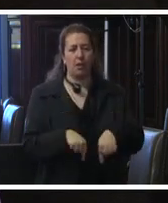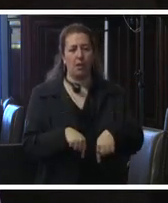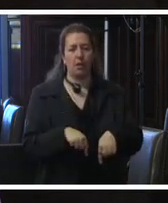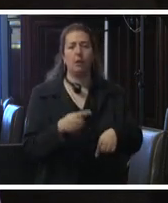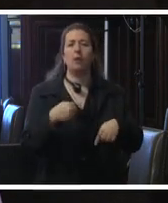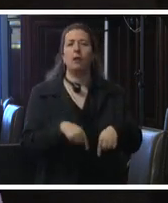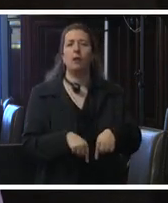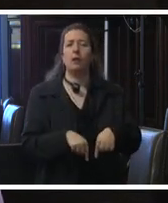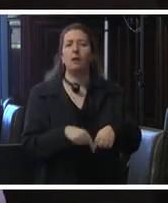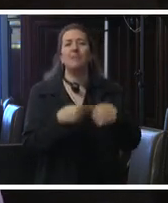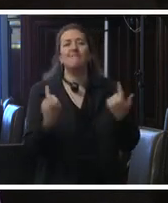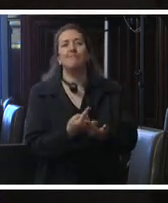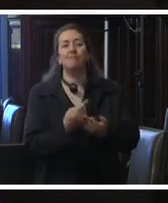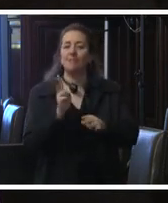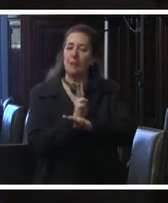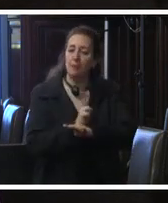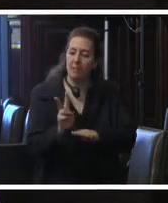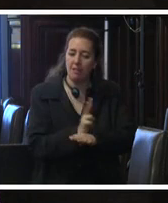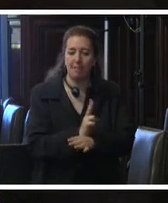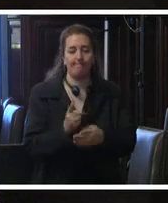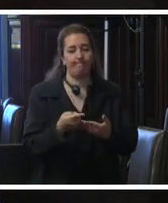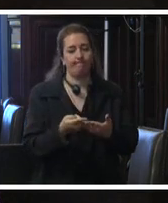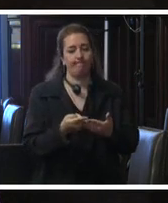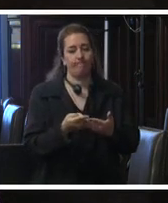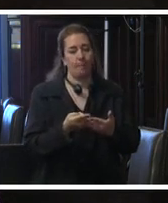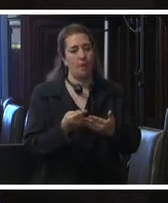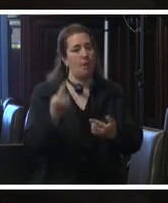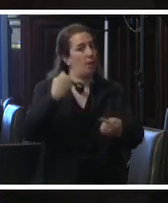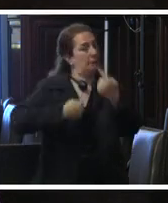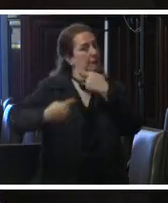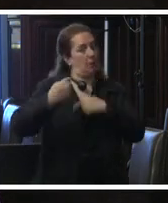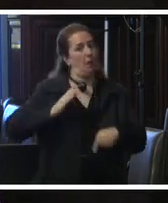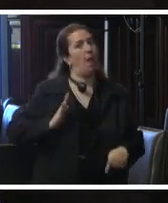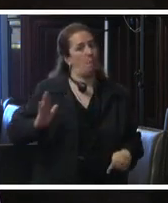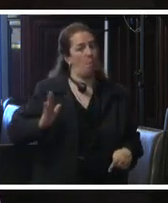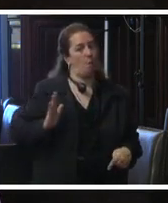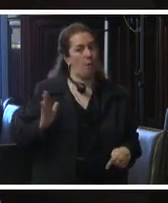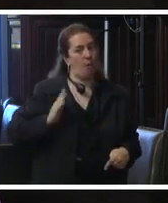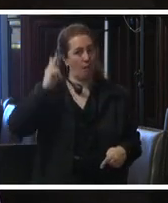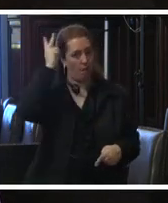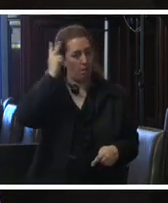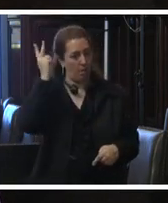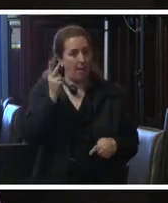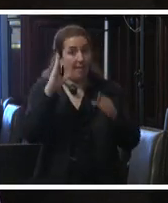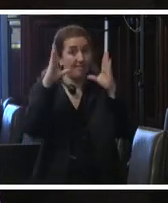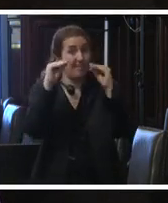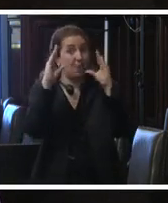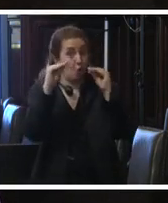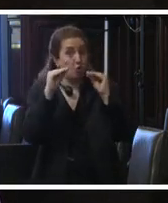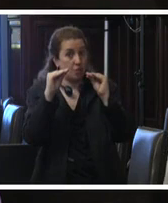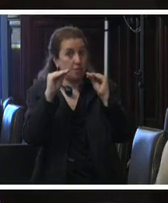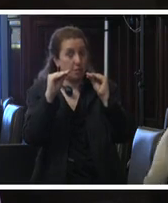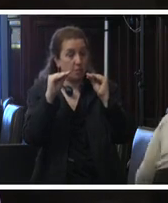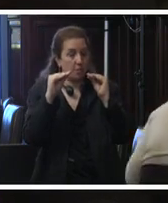por defender nos han desalojado, especialmente a las mujeres shuaras. En las noches las